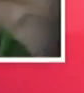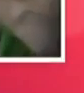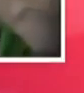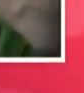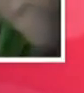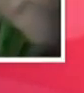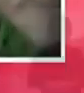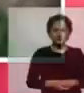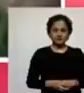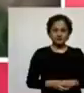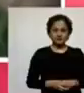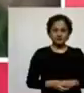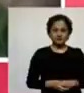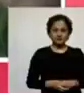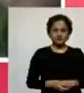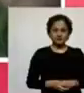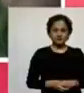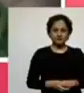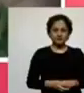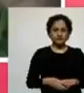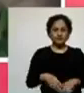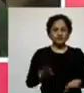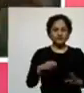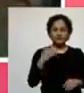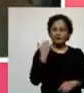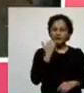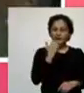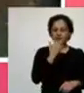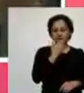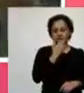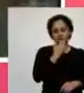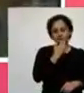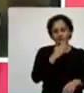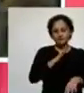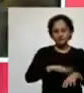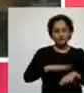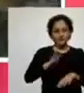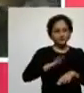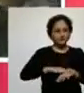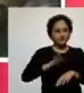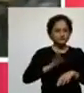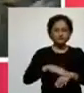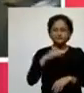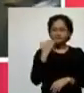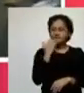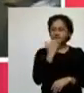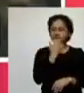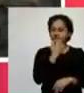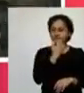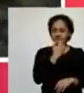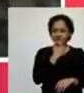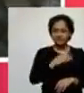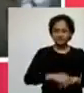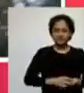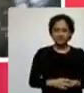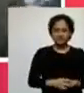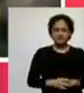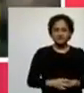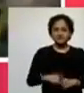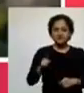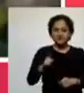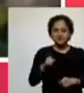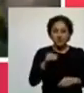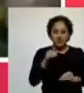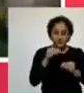Rico. Ay, más miel, por favor. Es delicioso bañarse en esta rica